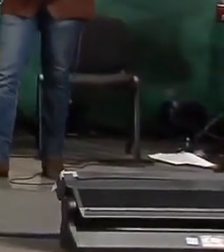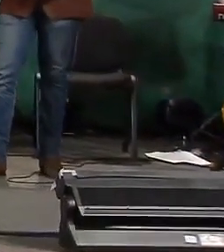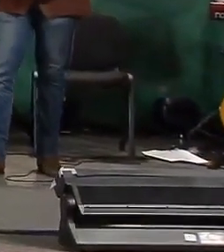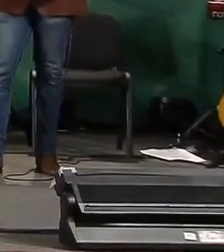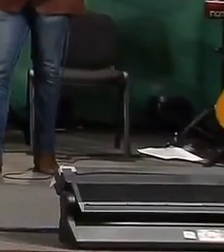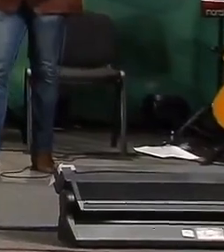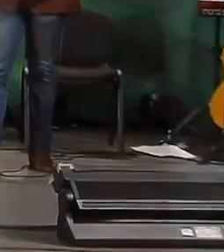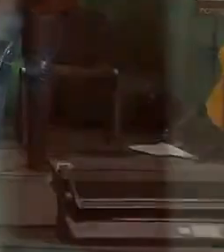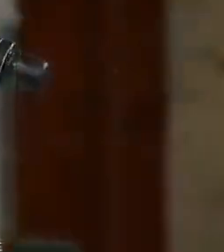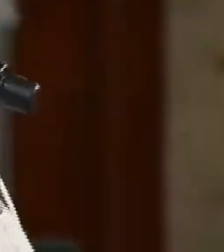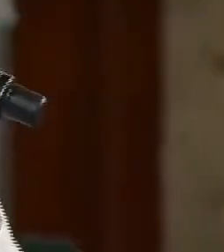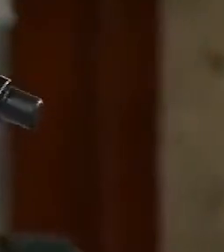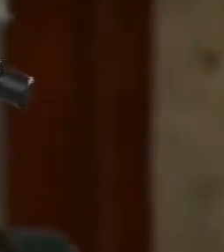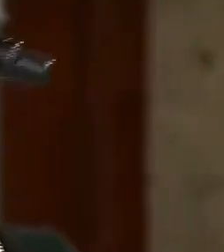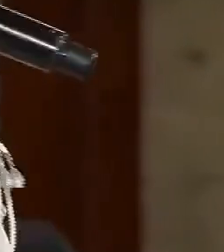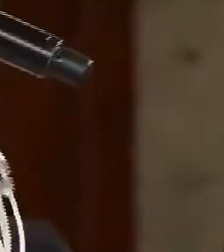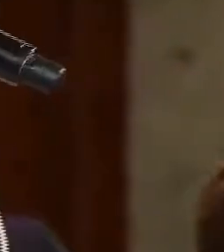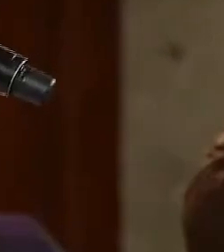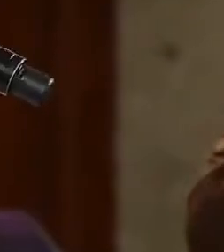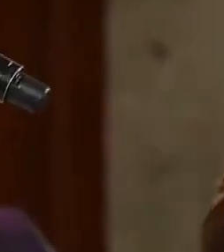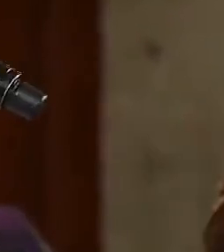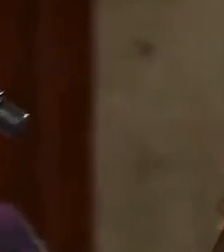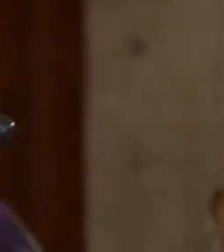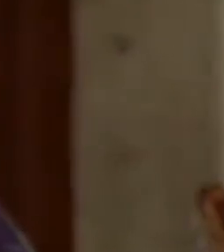la tierra que me vio